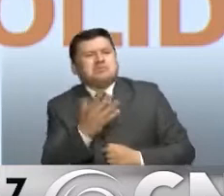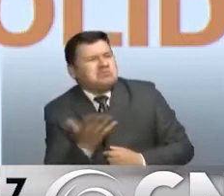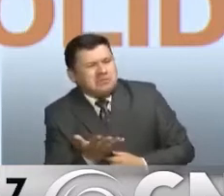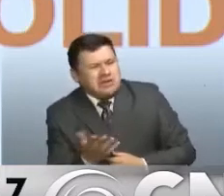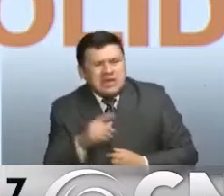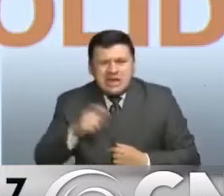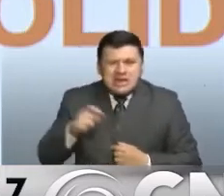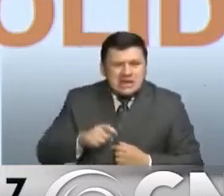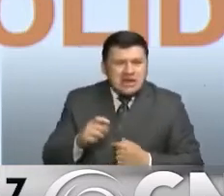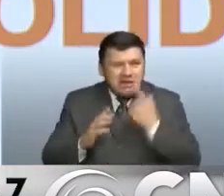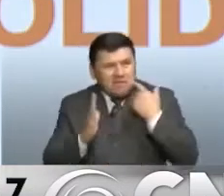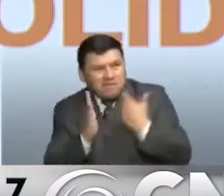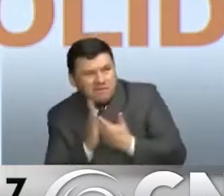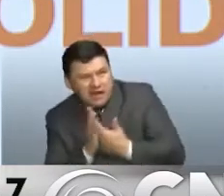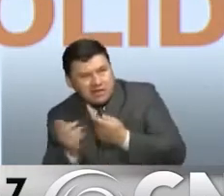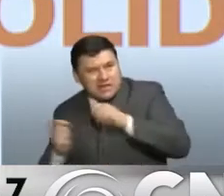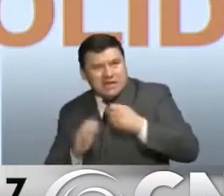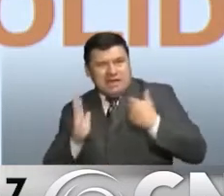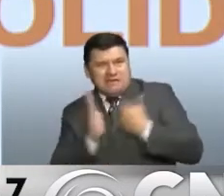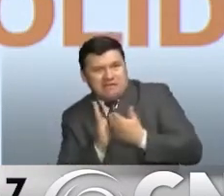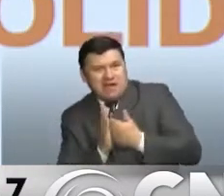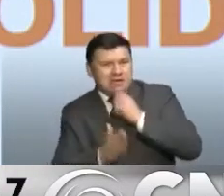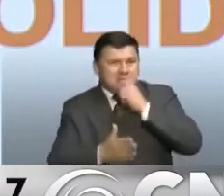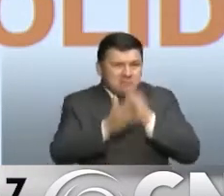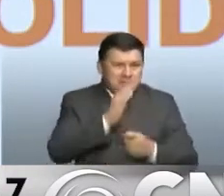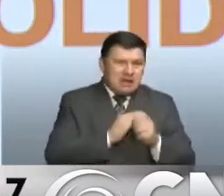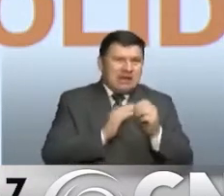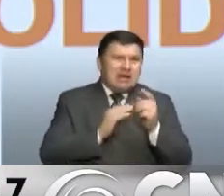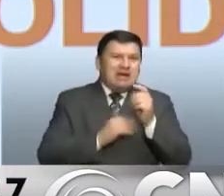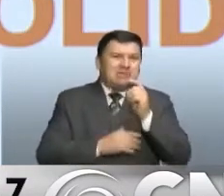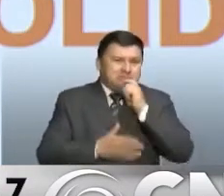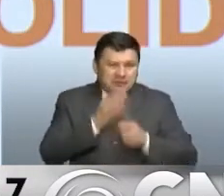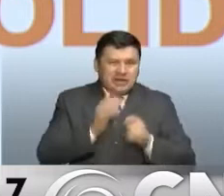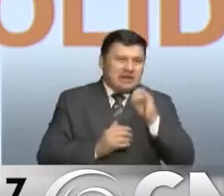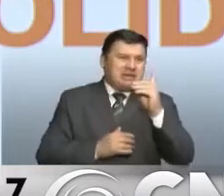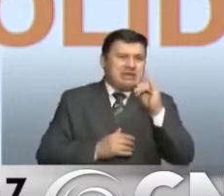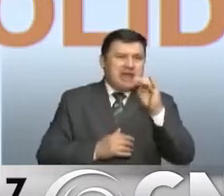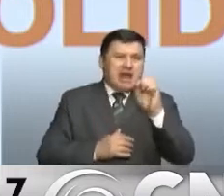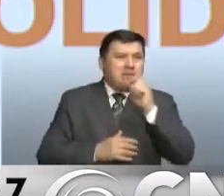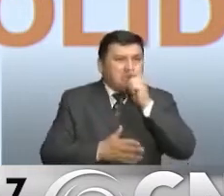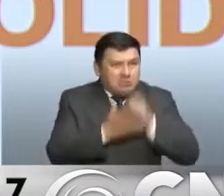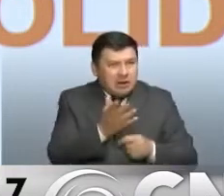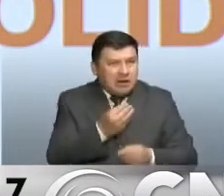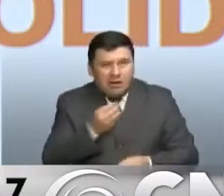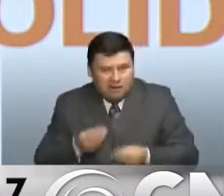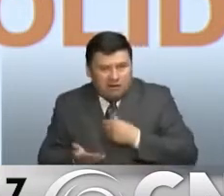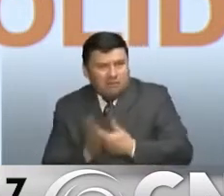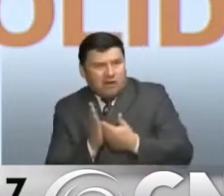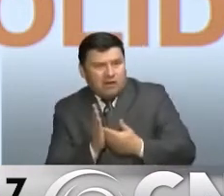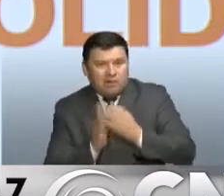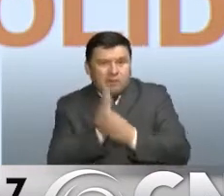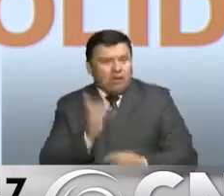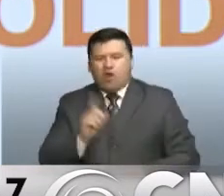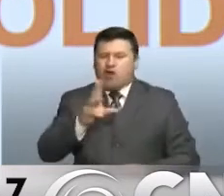necesitamos tener facturas o llevar las facturas a la dian o alguna cosa para que le devuelvan los recursos de los más vulnerables del iva